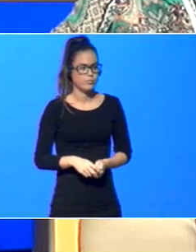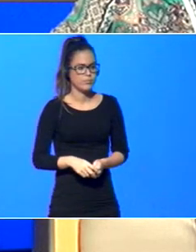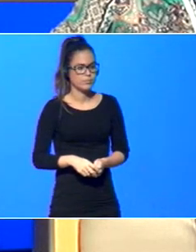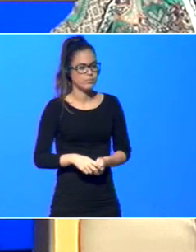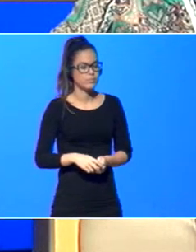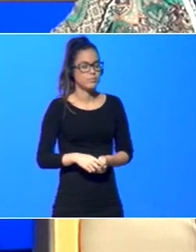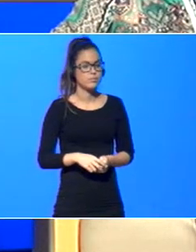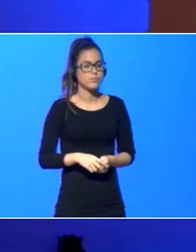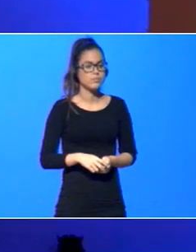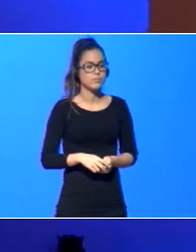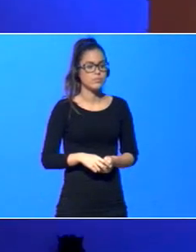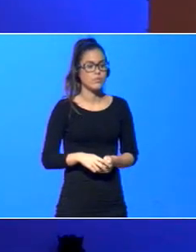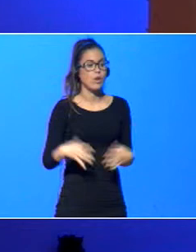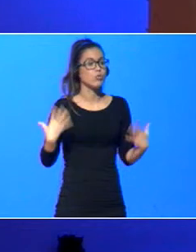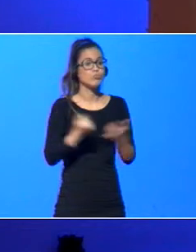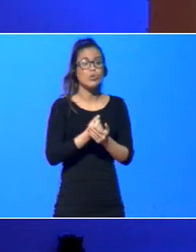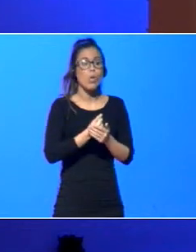Hori dena topatuko dozue